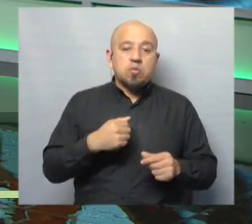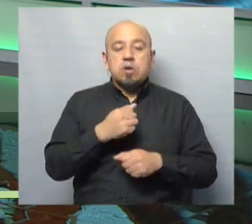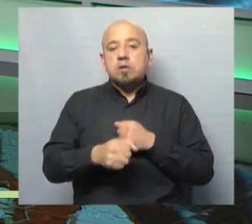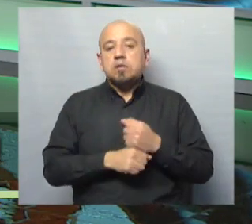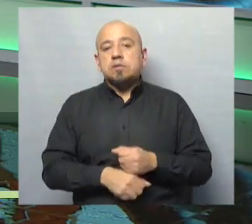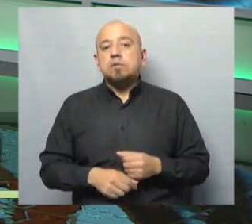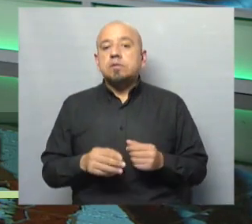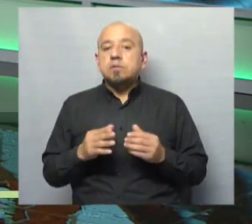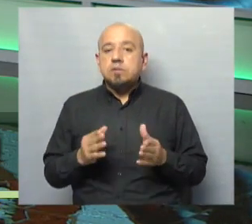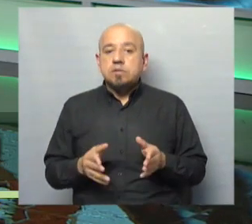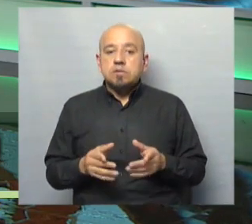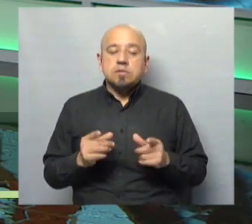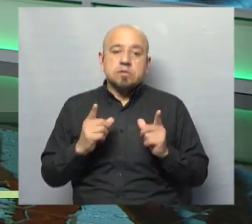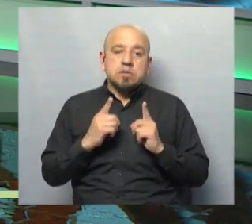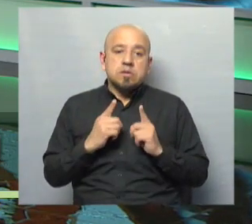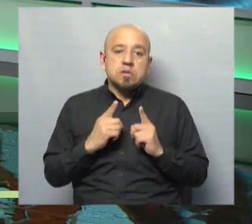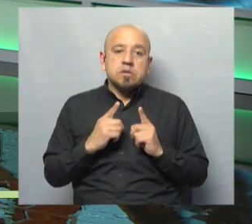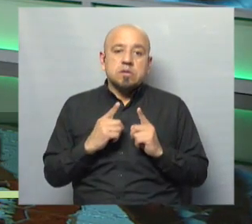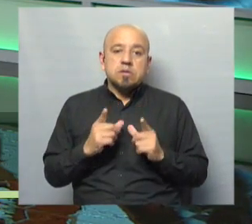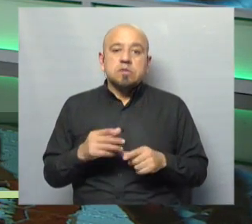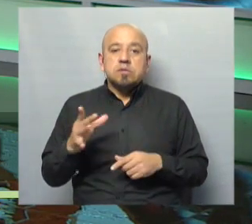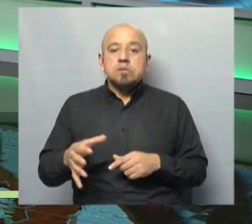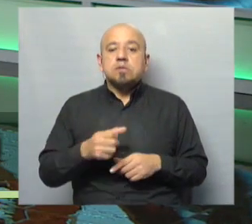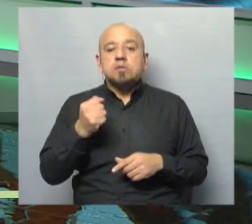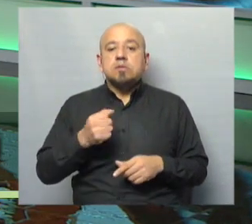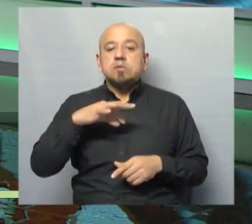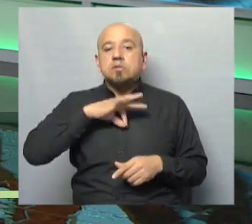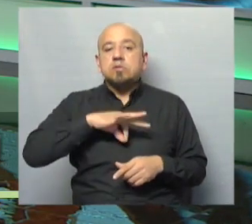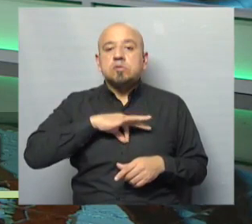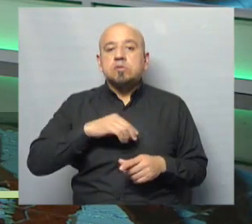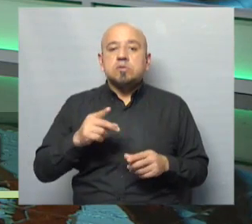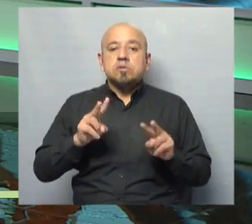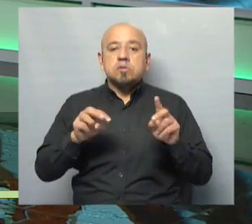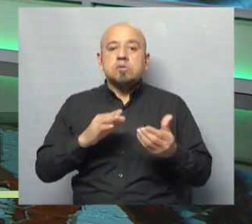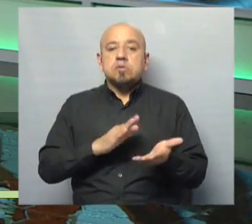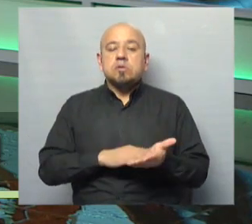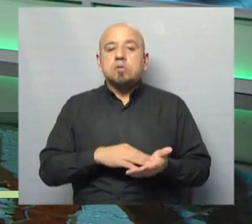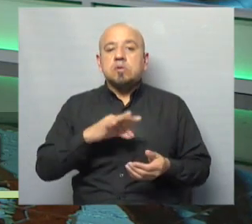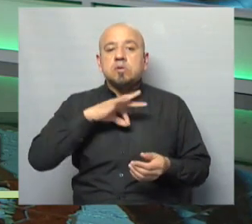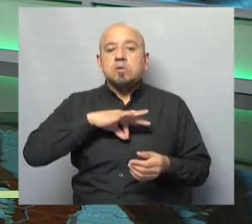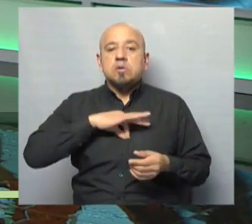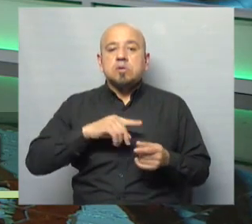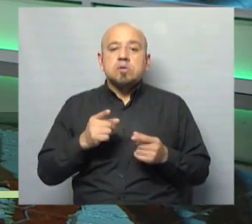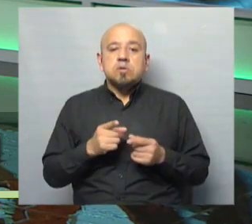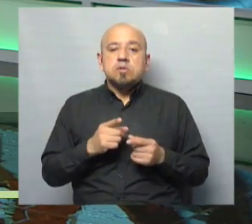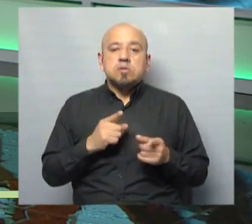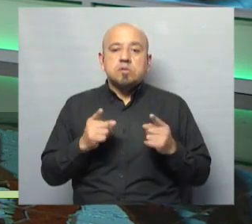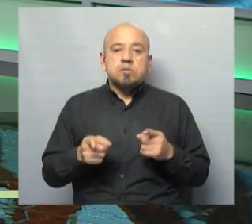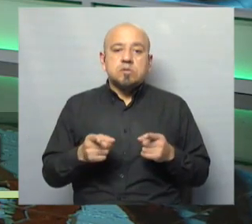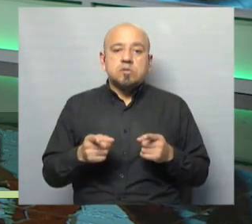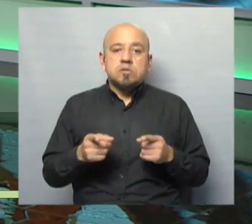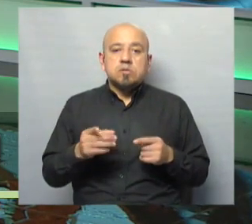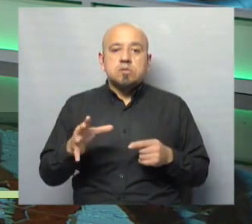a esperarse digamos una recuperación salarial se pone el tema de salarial en la discusión y esa demanda de